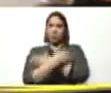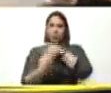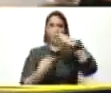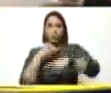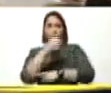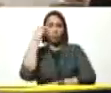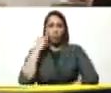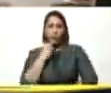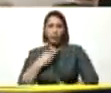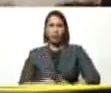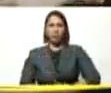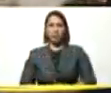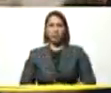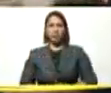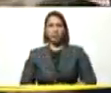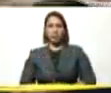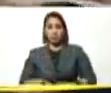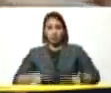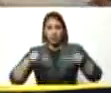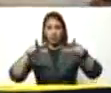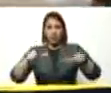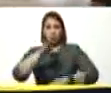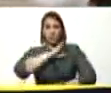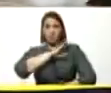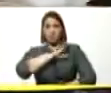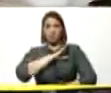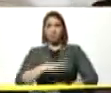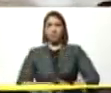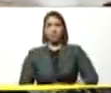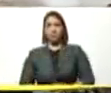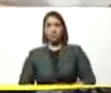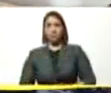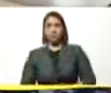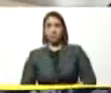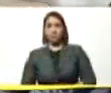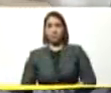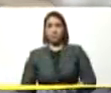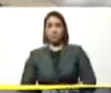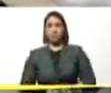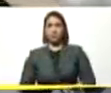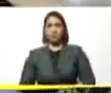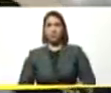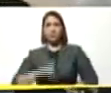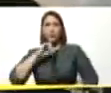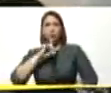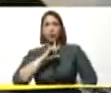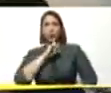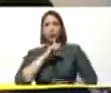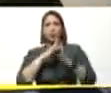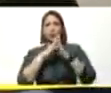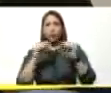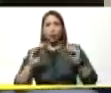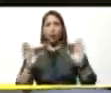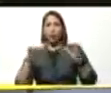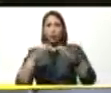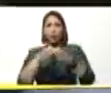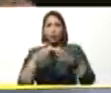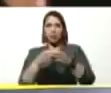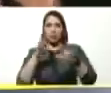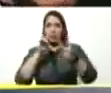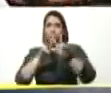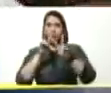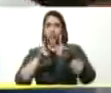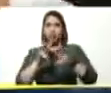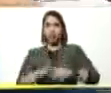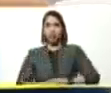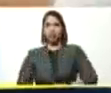Revolución Bolivariana, el título de propiedad que les está entregando el señor alcalde. En nombre de todo el equipo de la Gran Misión Vivienda